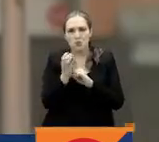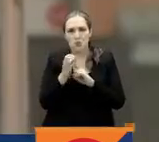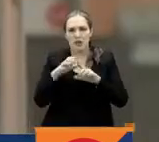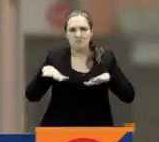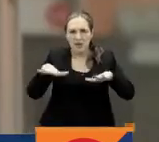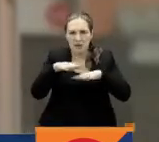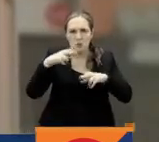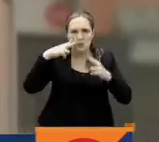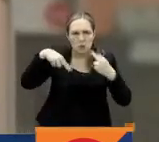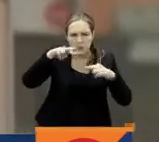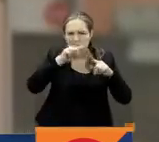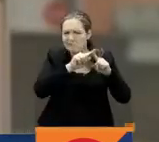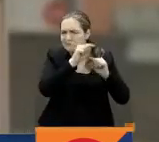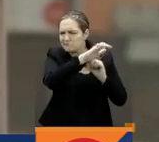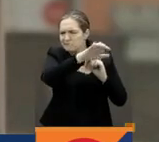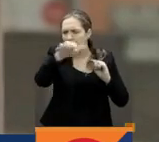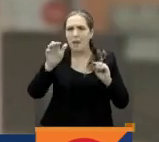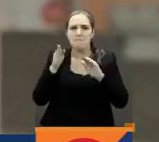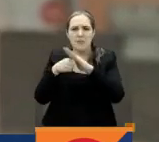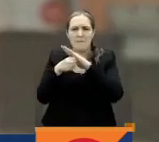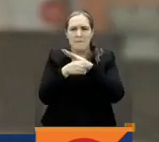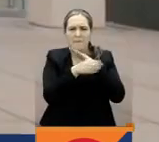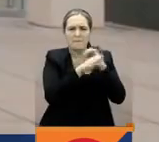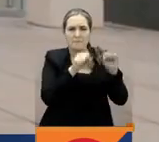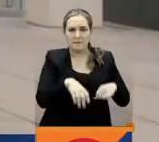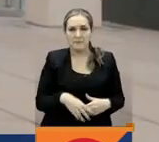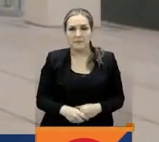serán parte de esta programación especial.